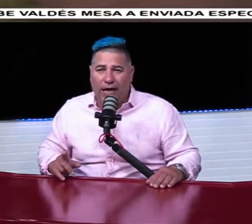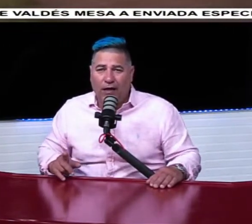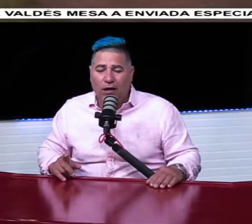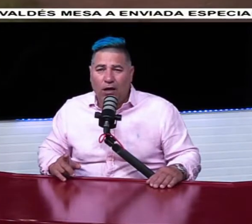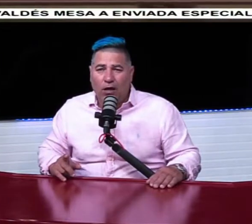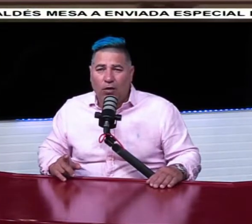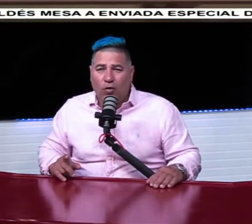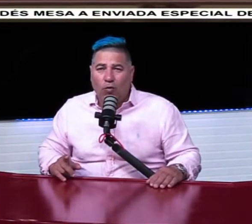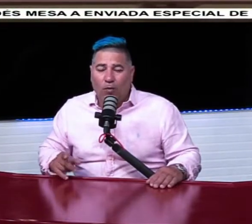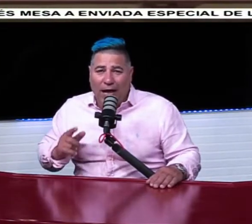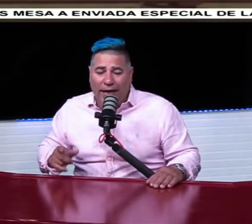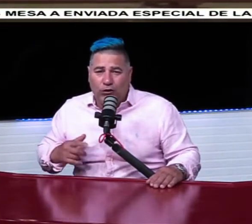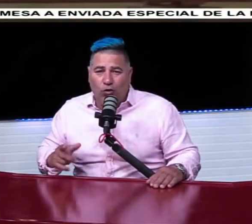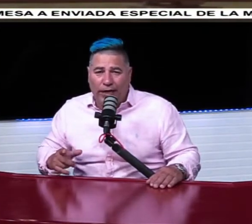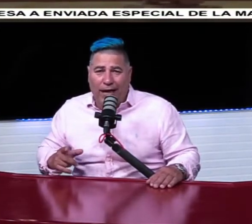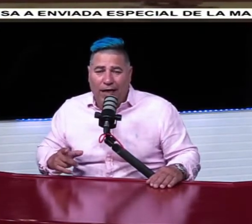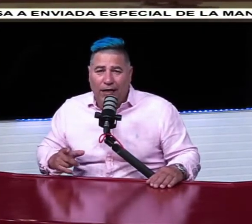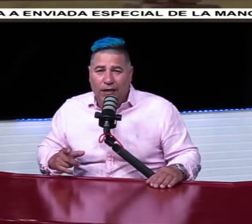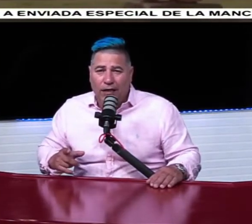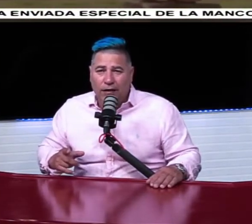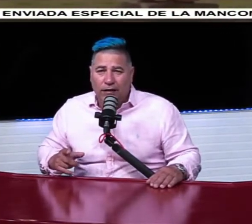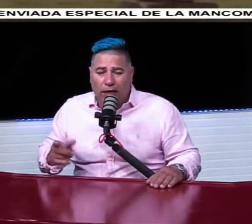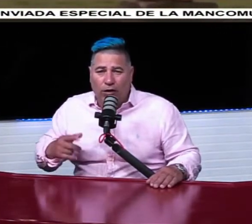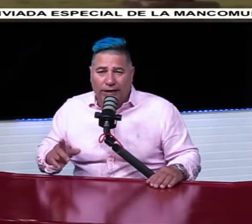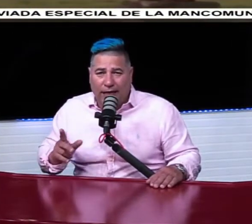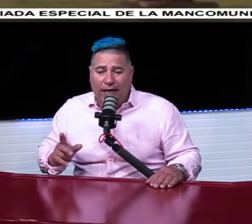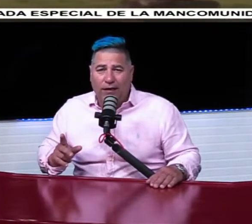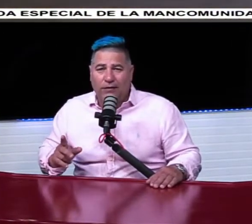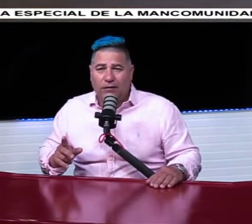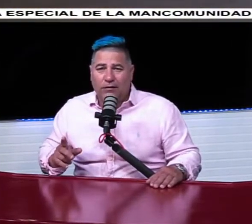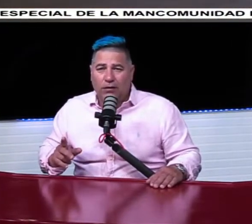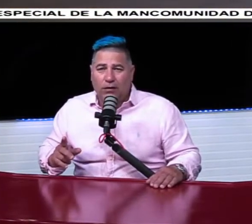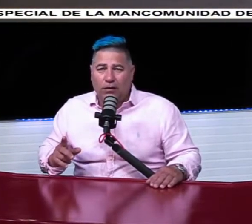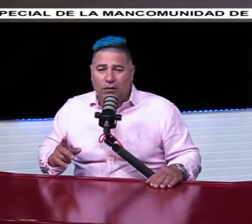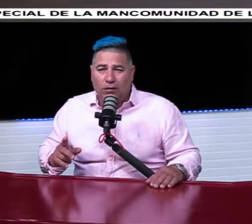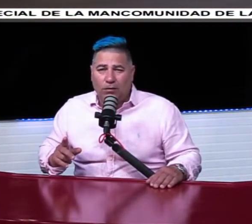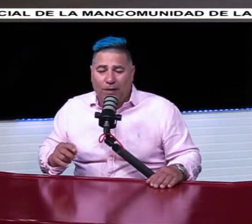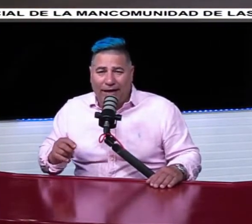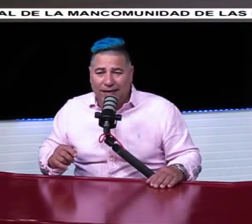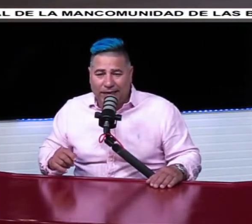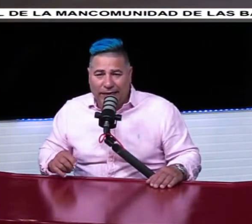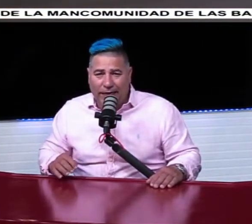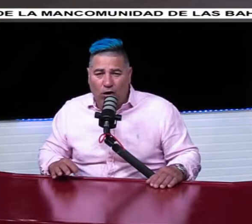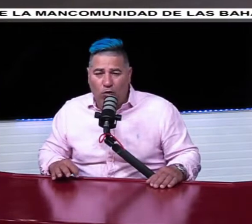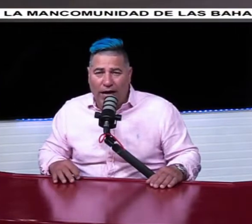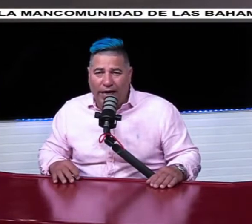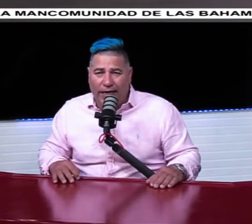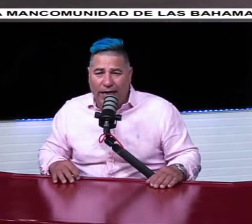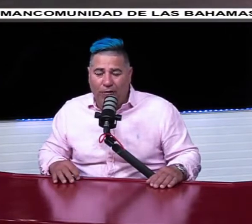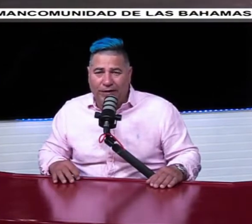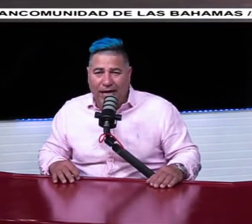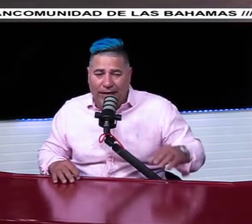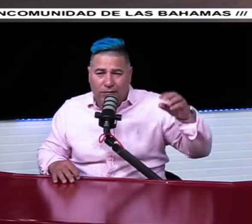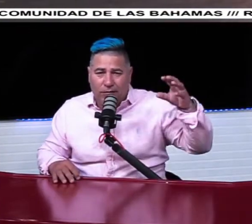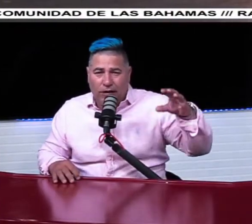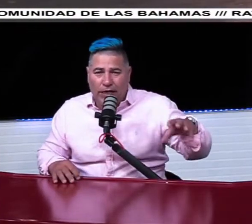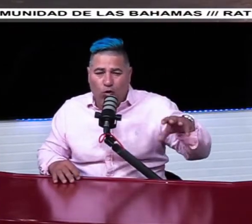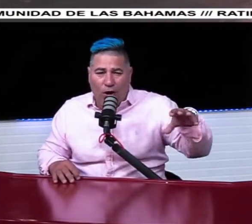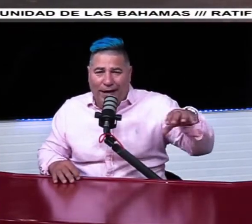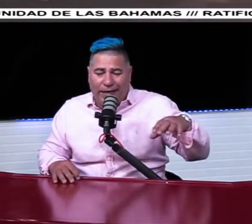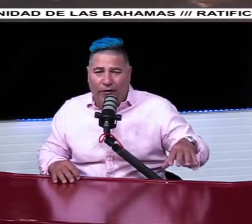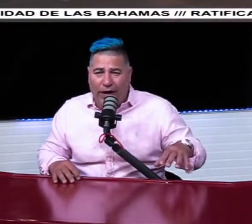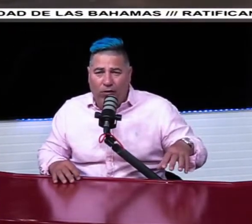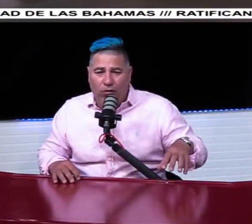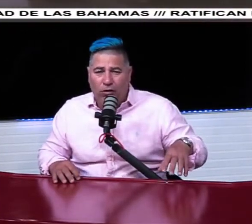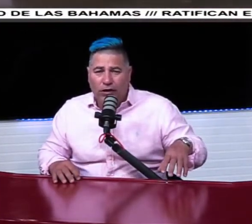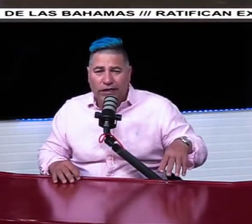responsabilidad. Más destruida de lo que está. Parece que es como una guerra de Bagdad. En lugares